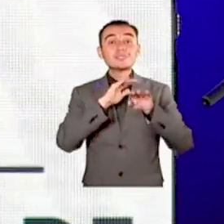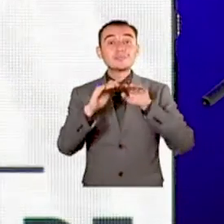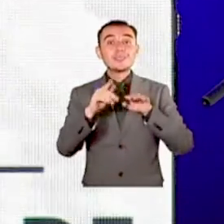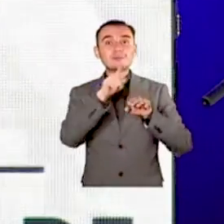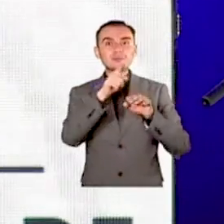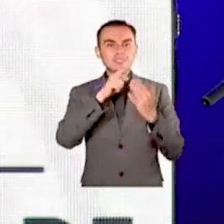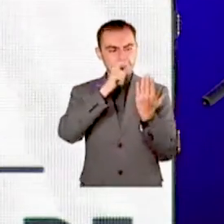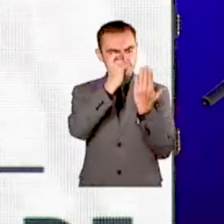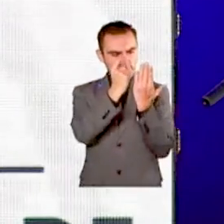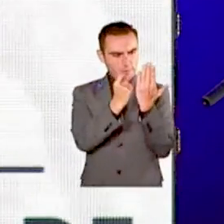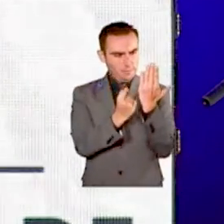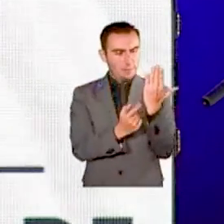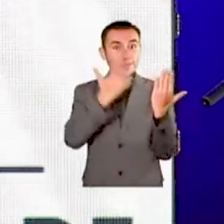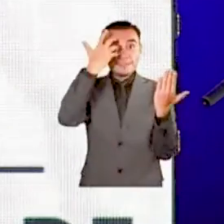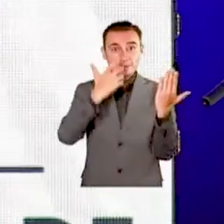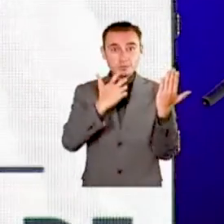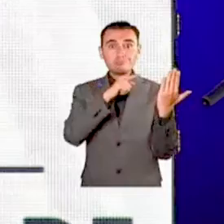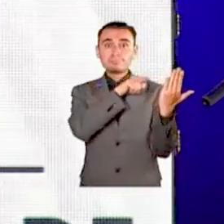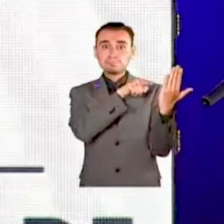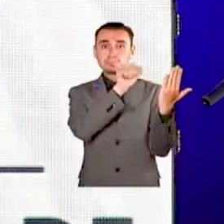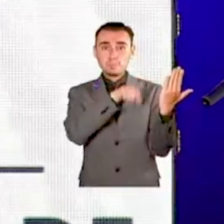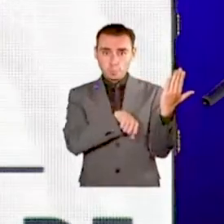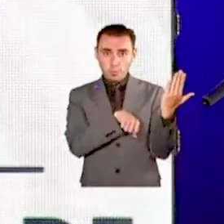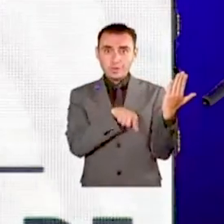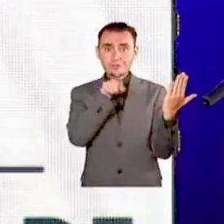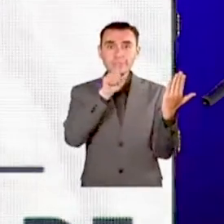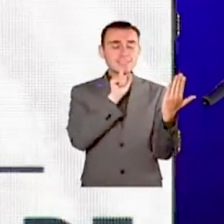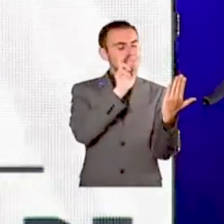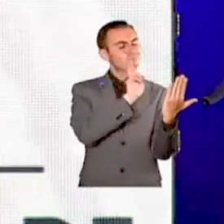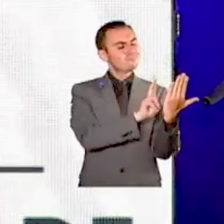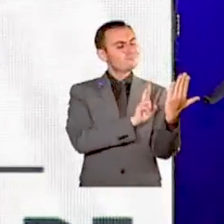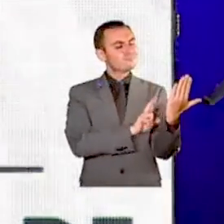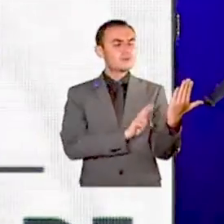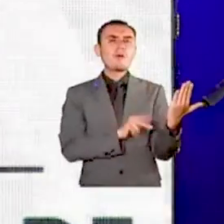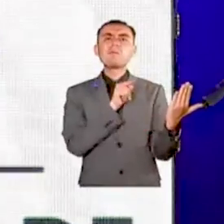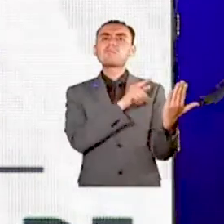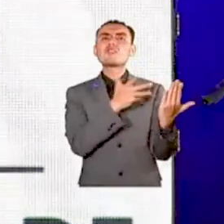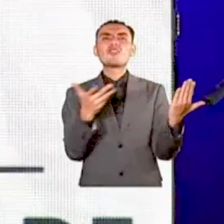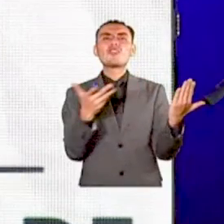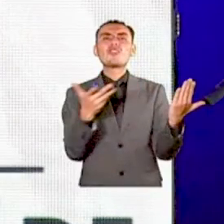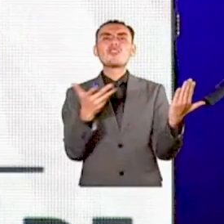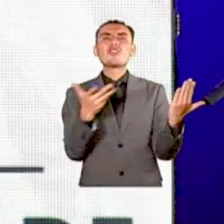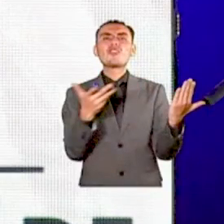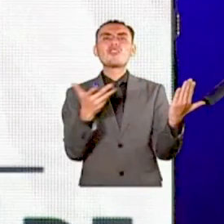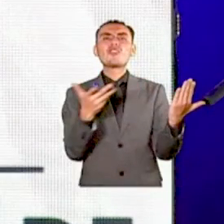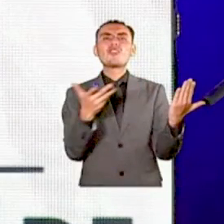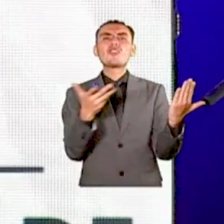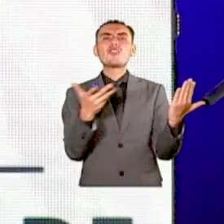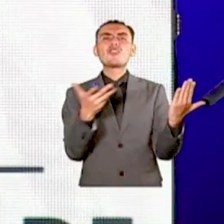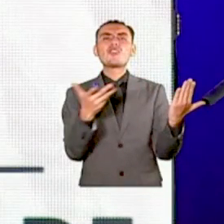vamos a diligenciar la encuesta de evaluación de esta audiencia pública que podrán diligenciar